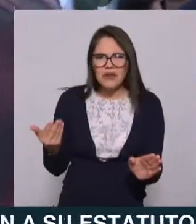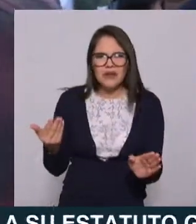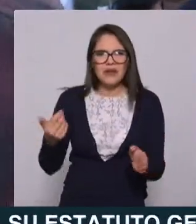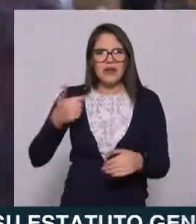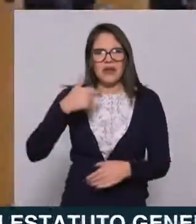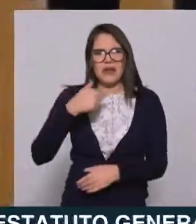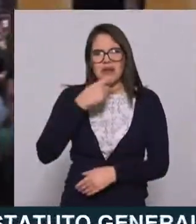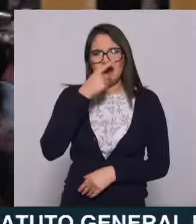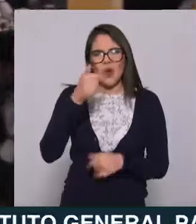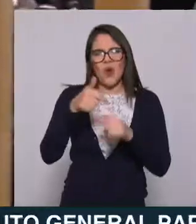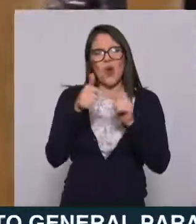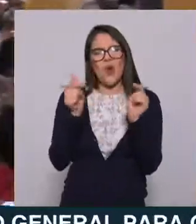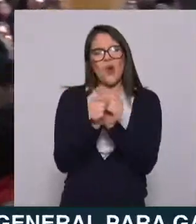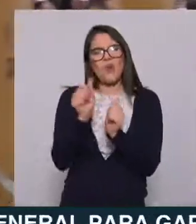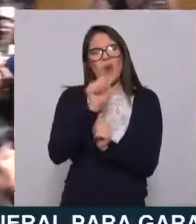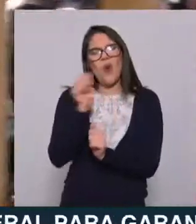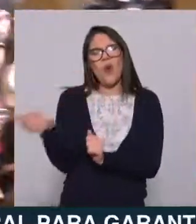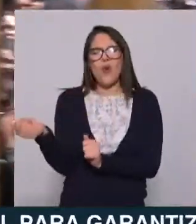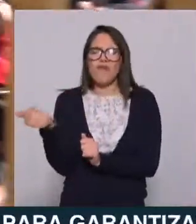lo creo.